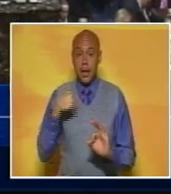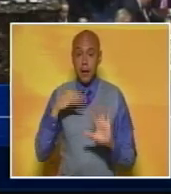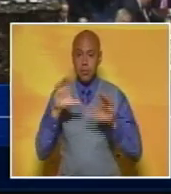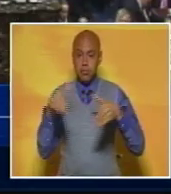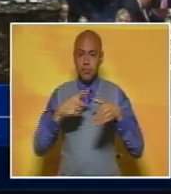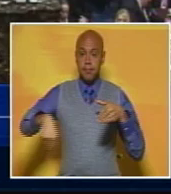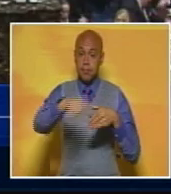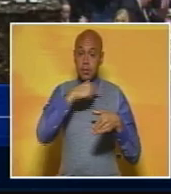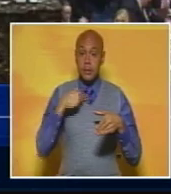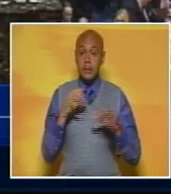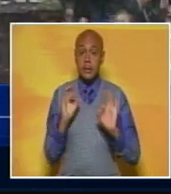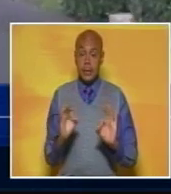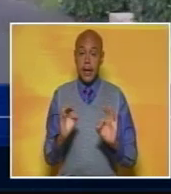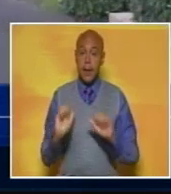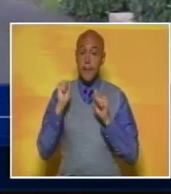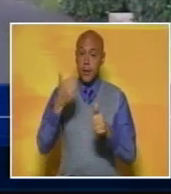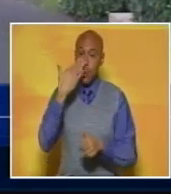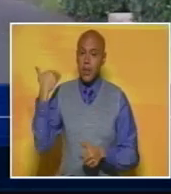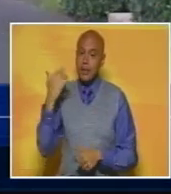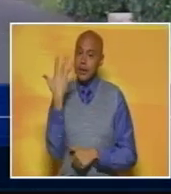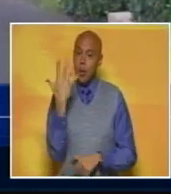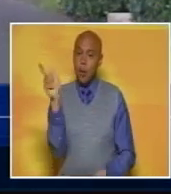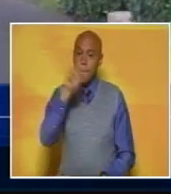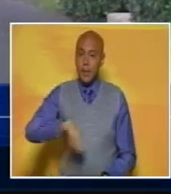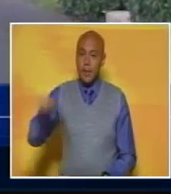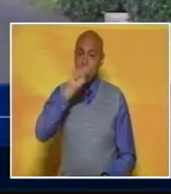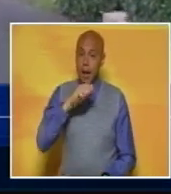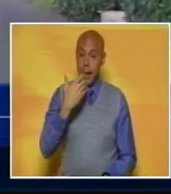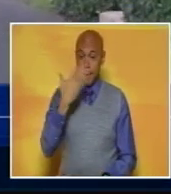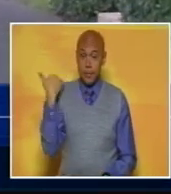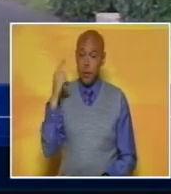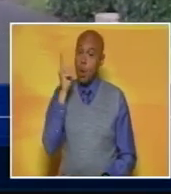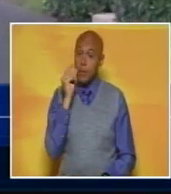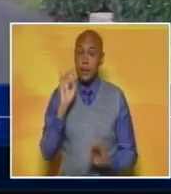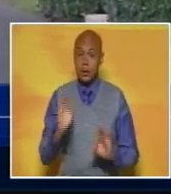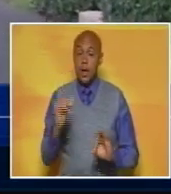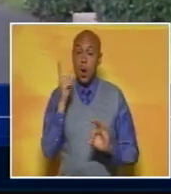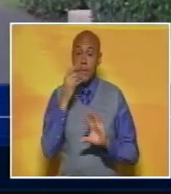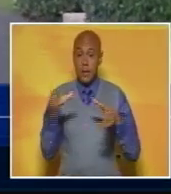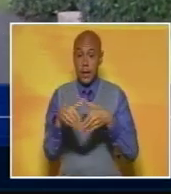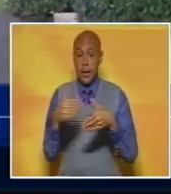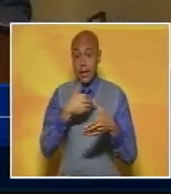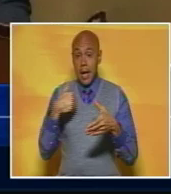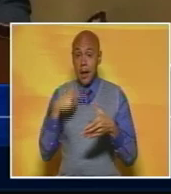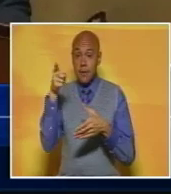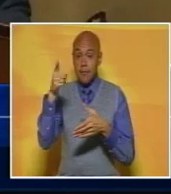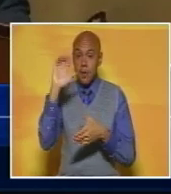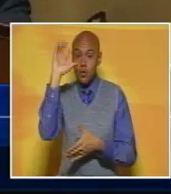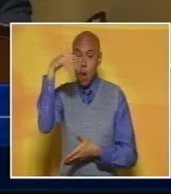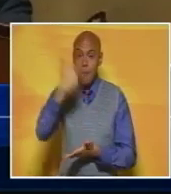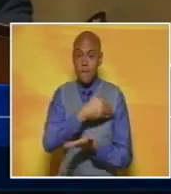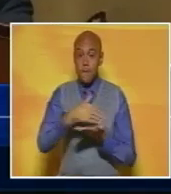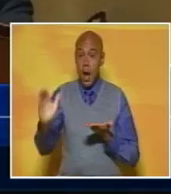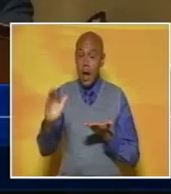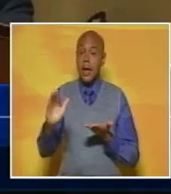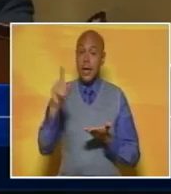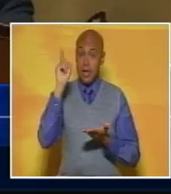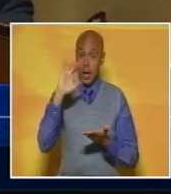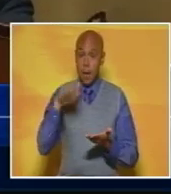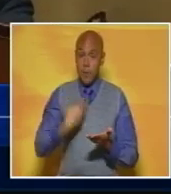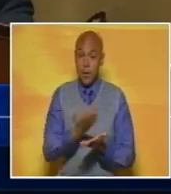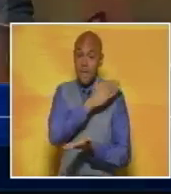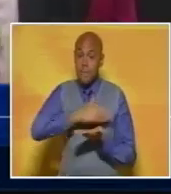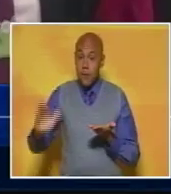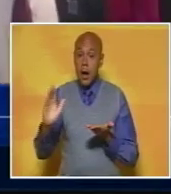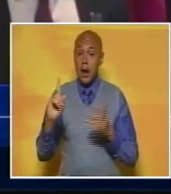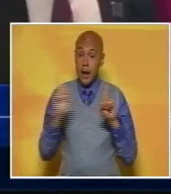histórico proceso, que inició hace 5 meses y con el que los demócratas aspiran a destituir al mandatario. Para lograr la salida de